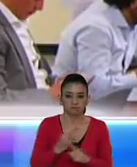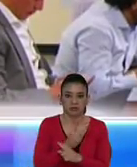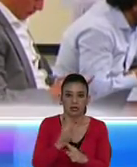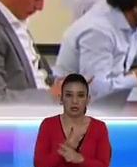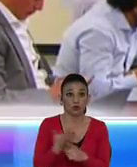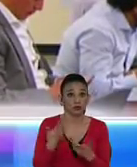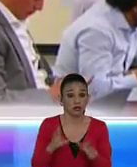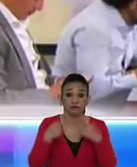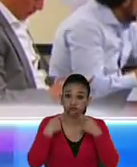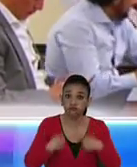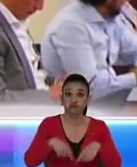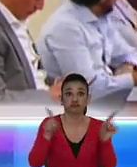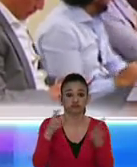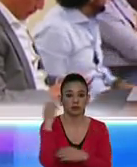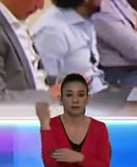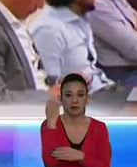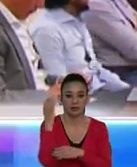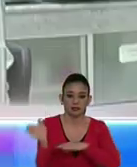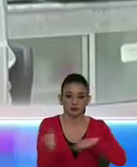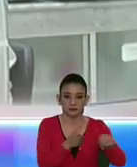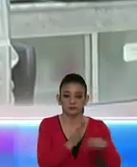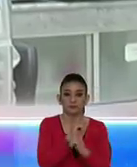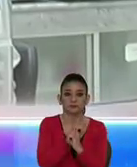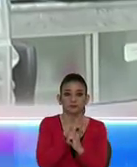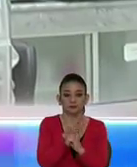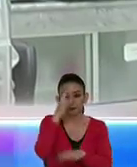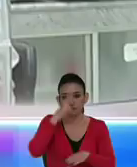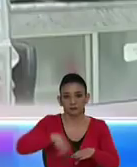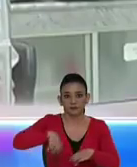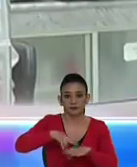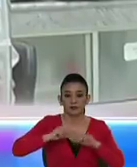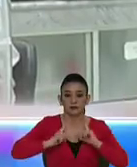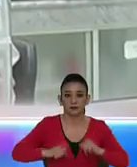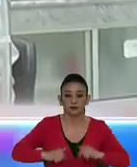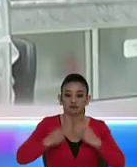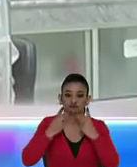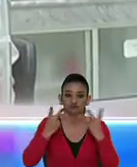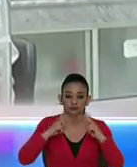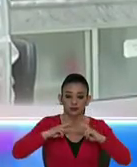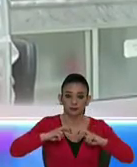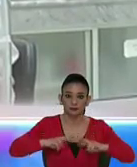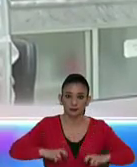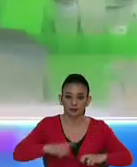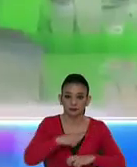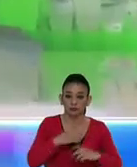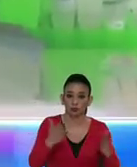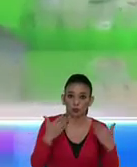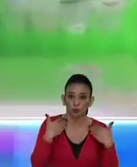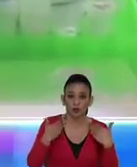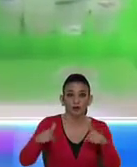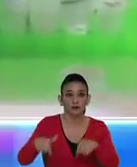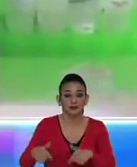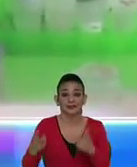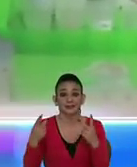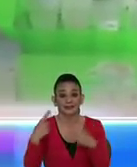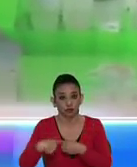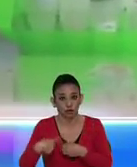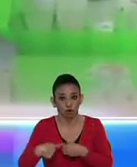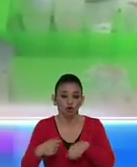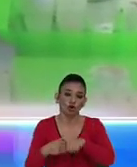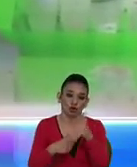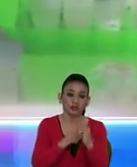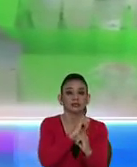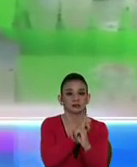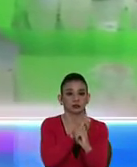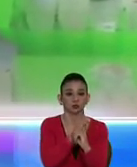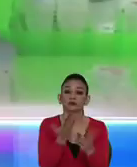emergencia, además del Instituto Nacional de Salud Pública e Investigación, tanto de Guayaquil como Quito, otras entidades se podrán